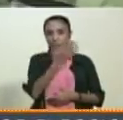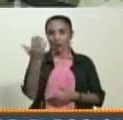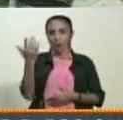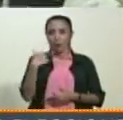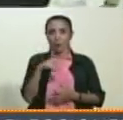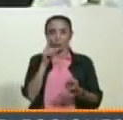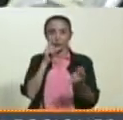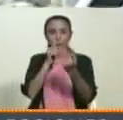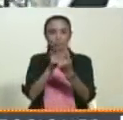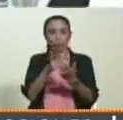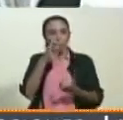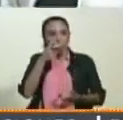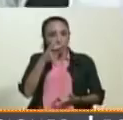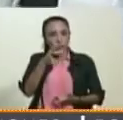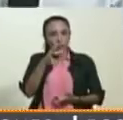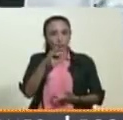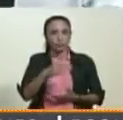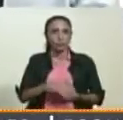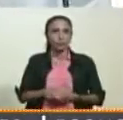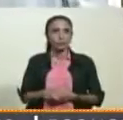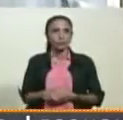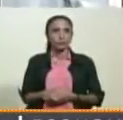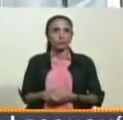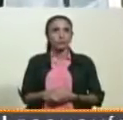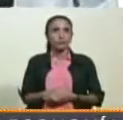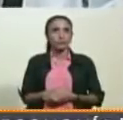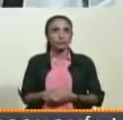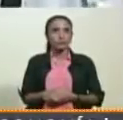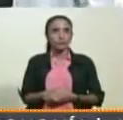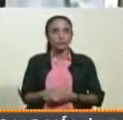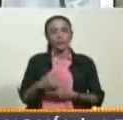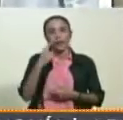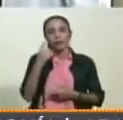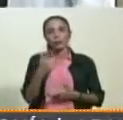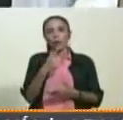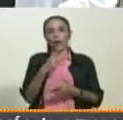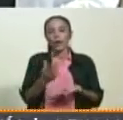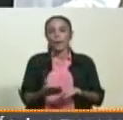observación. Observación. Entonces, esto es posparto.